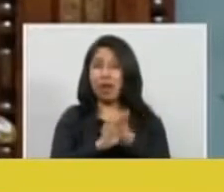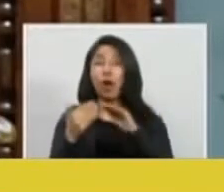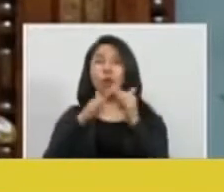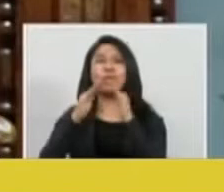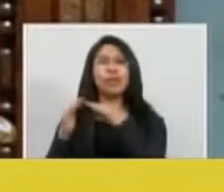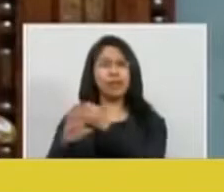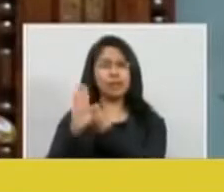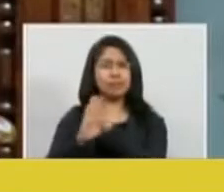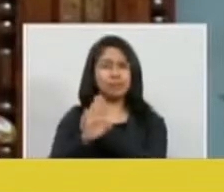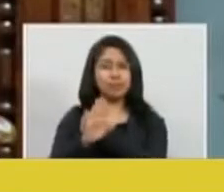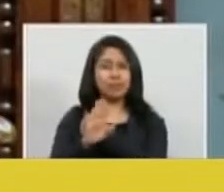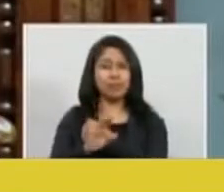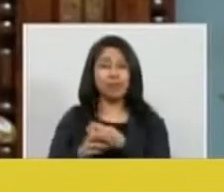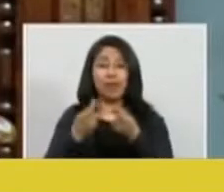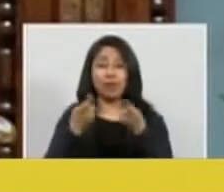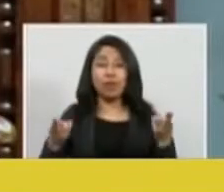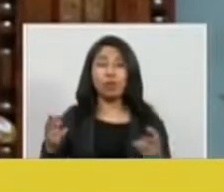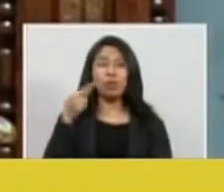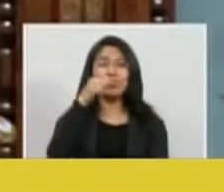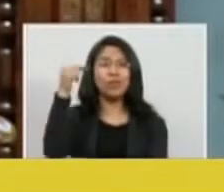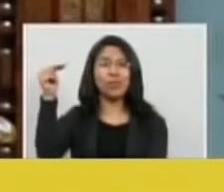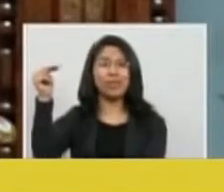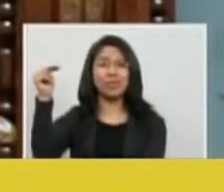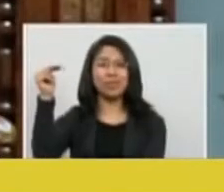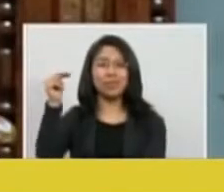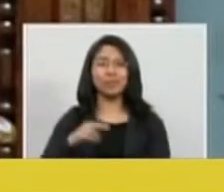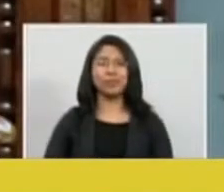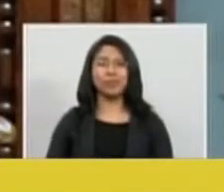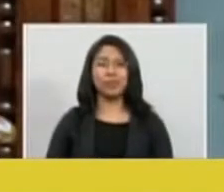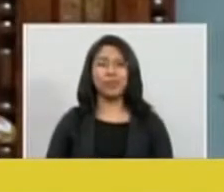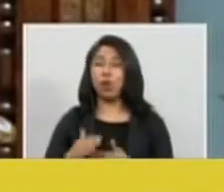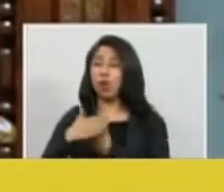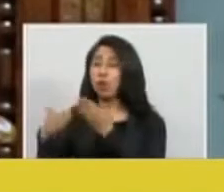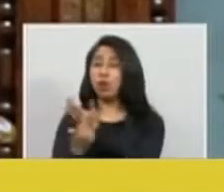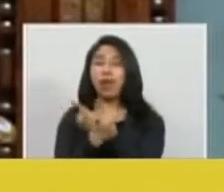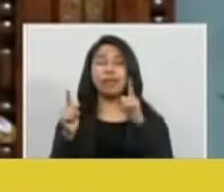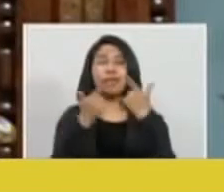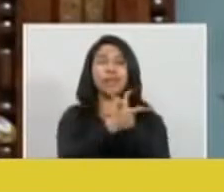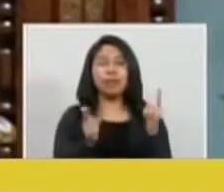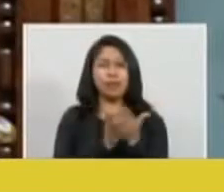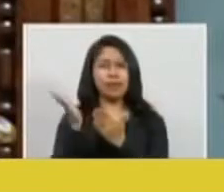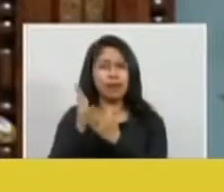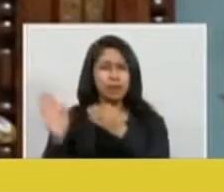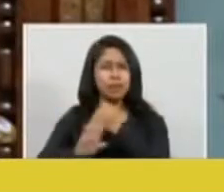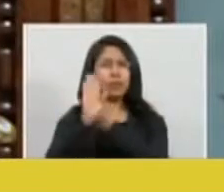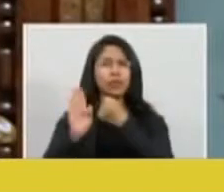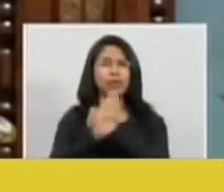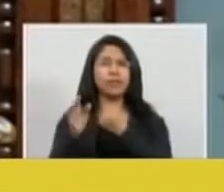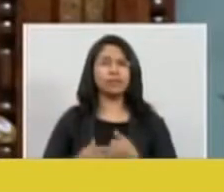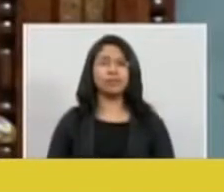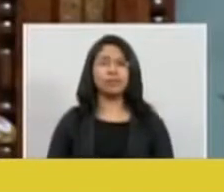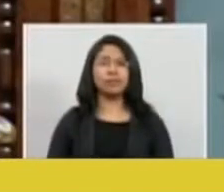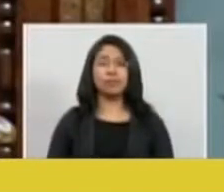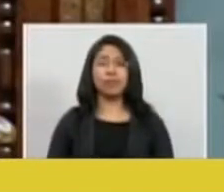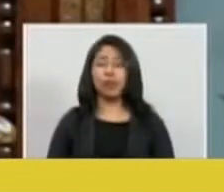pueblos, nuestros recursos naturales, nuestras libertades y nuestros derechos. Volveremos